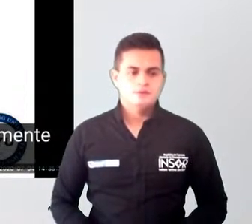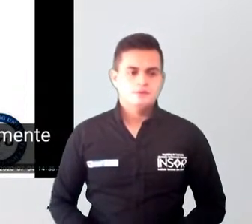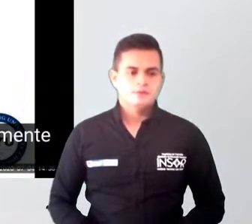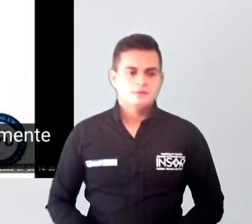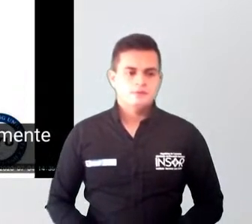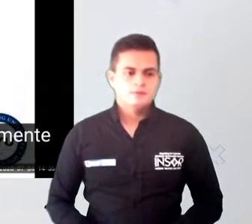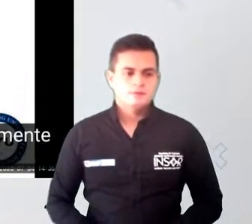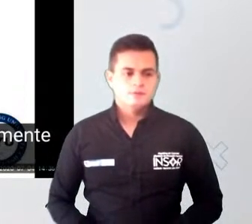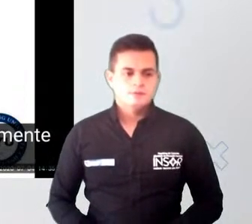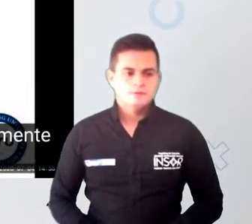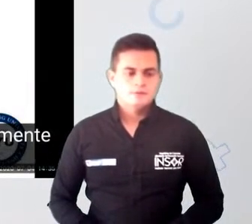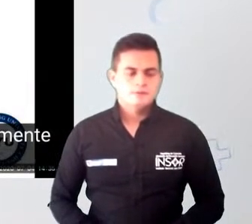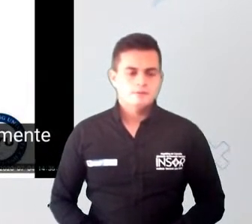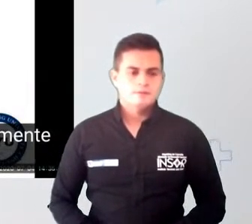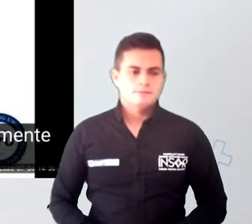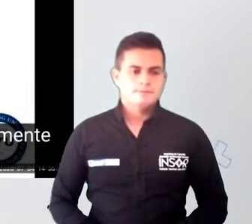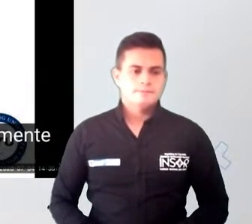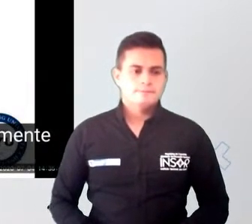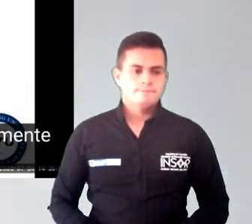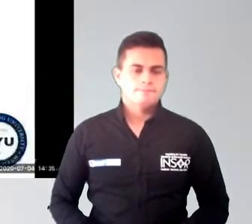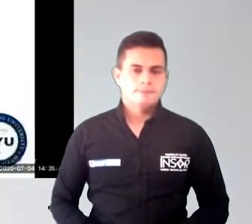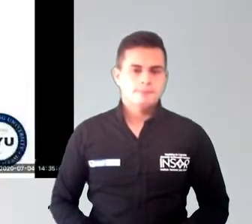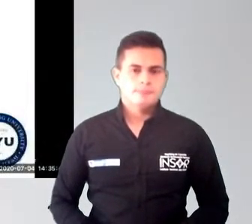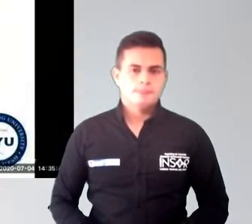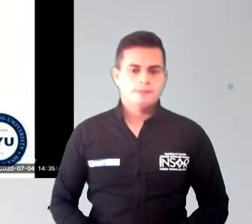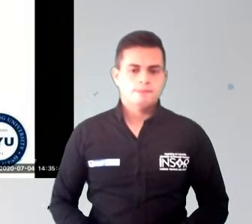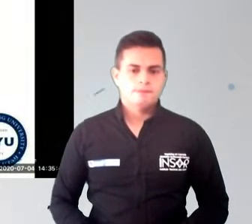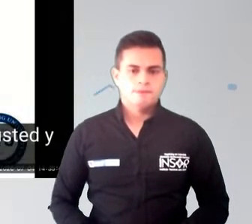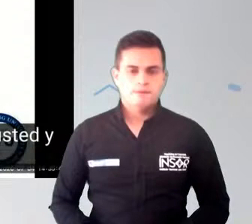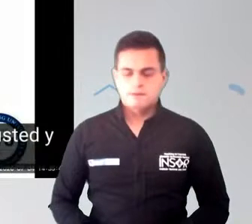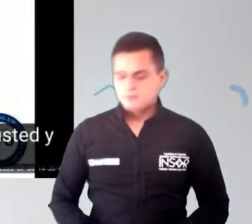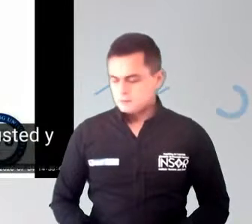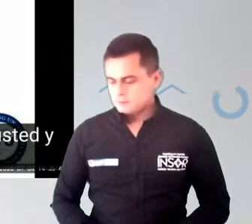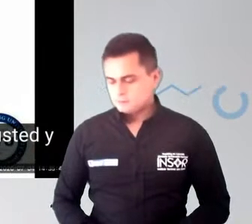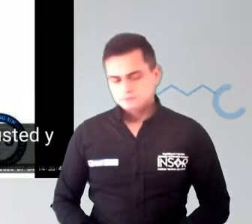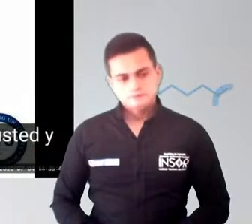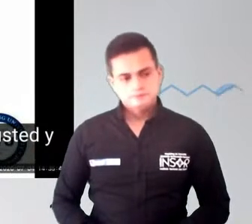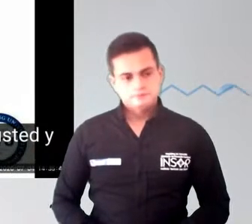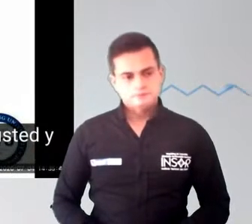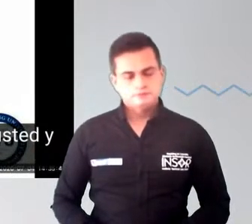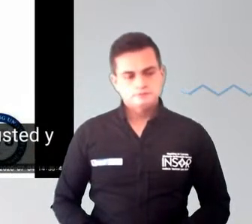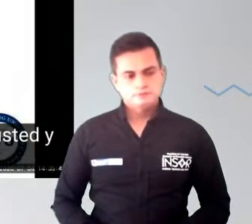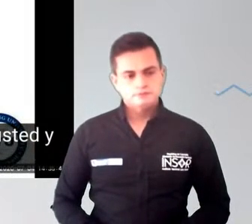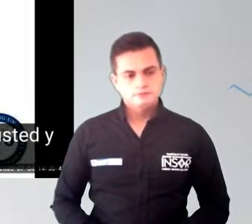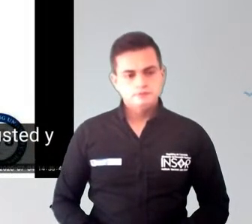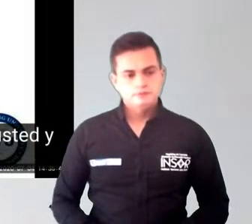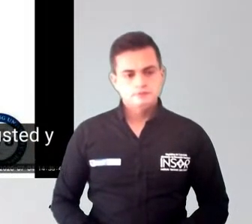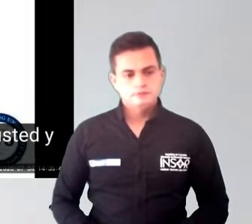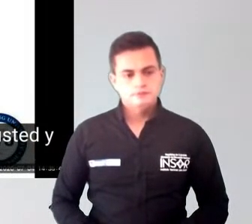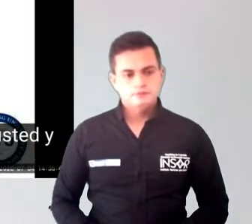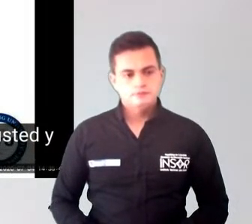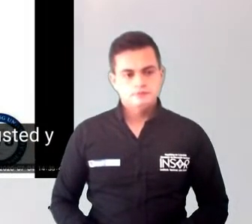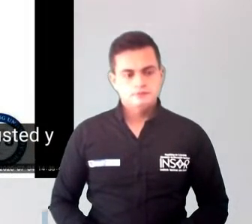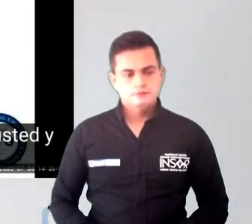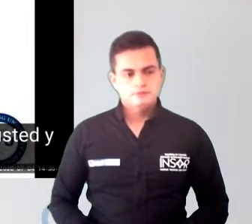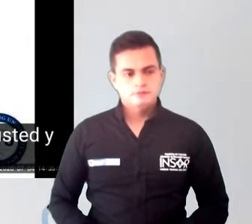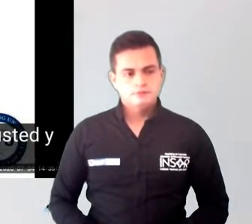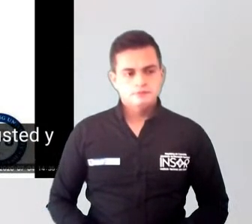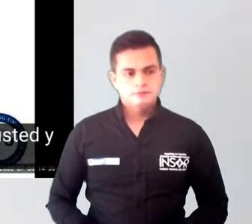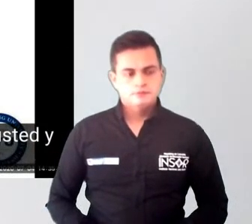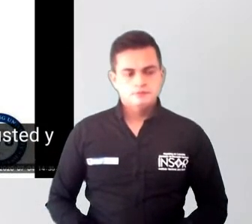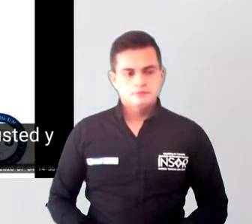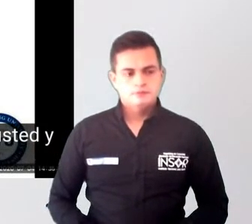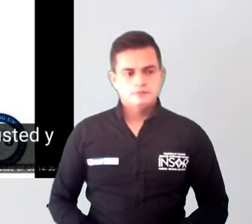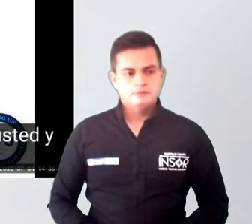institución y el papel que desempeña en su institución. Si está en un espacio en persona,